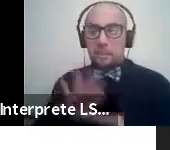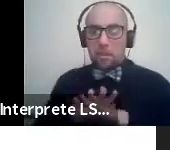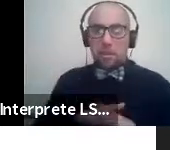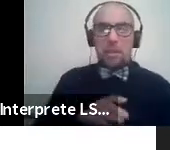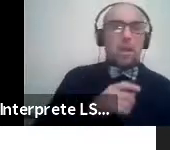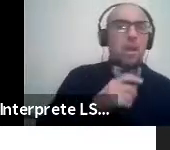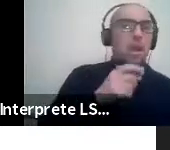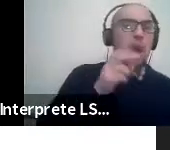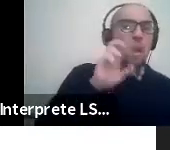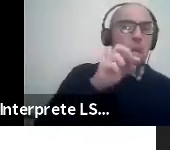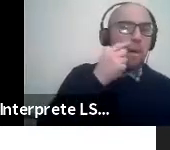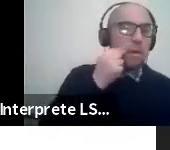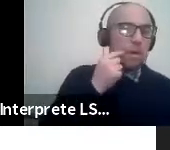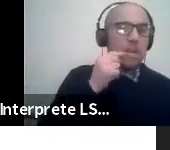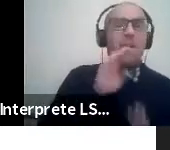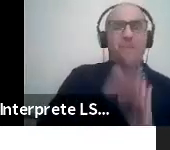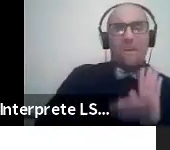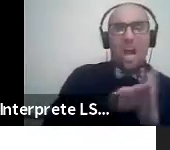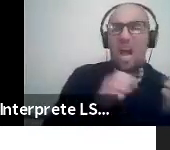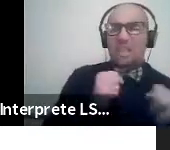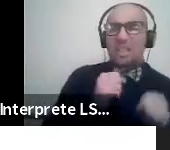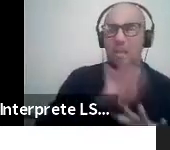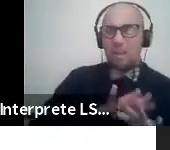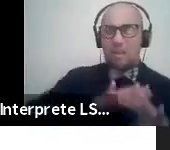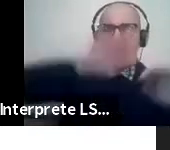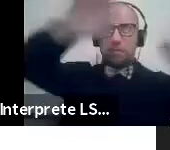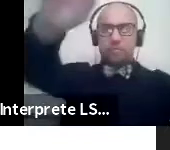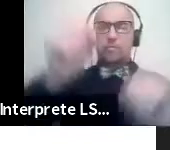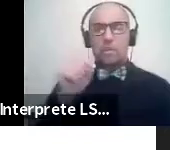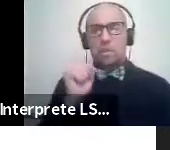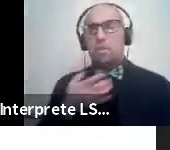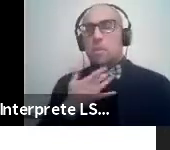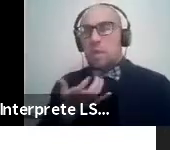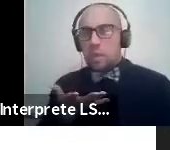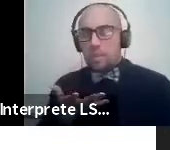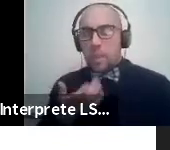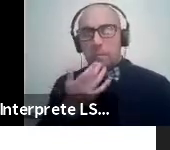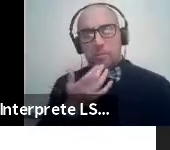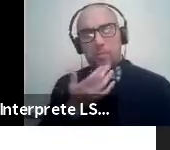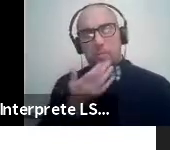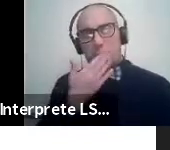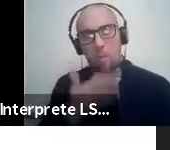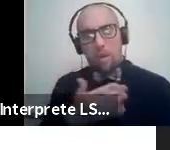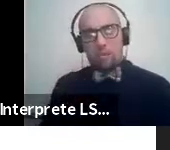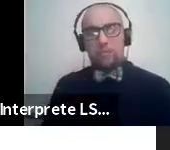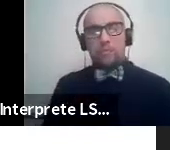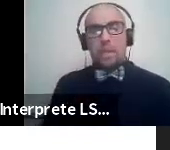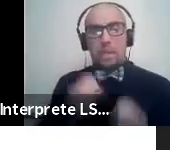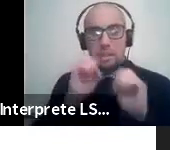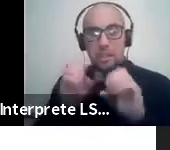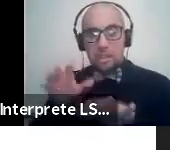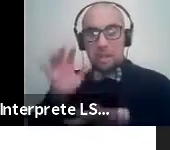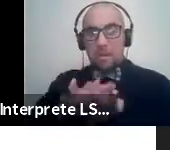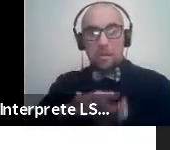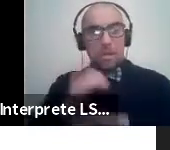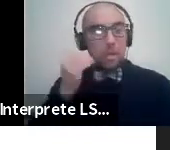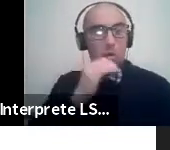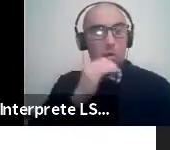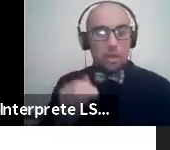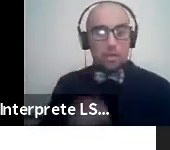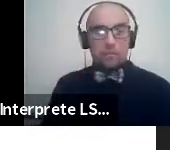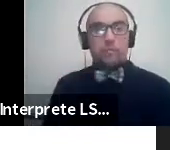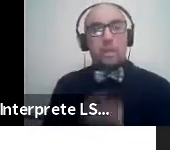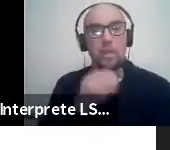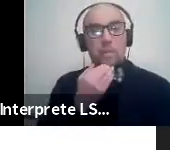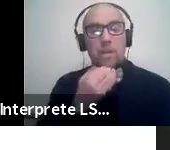varones. Y esto todo, ¿no es cierto?, también tiene que tomarse en cuenta para cuando se les enseña matemática a los niños pequeños y también en el